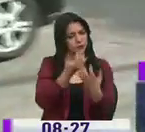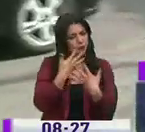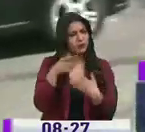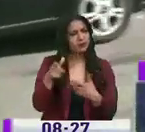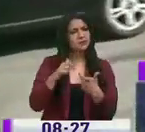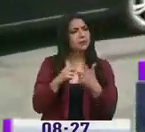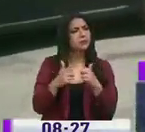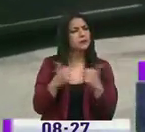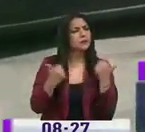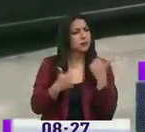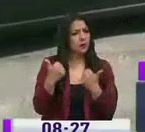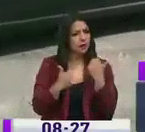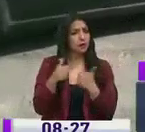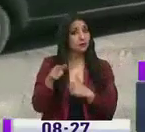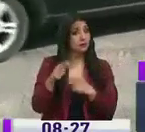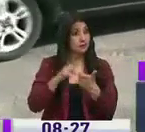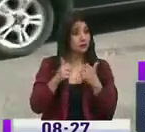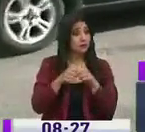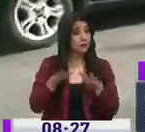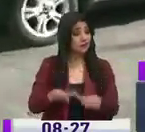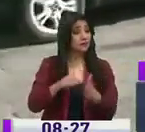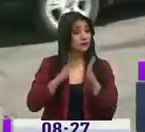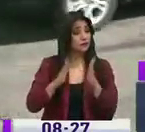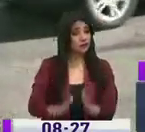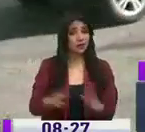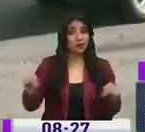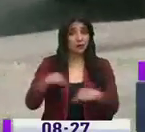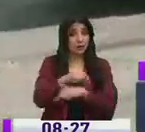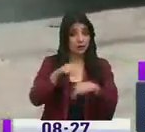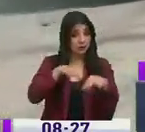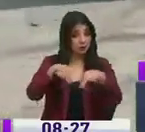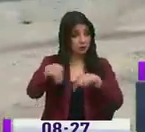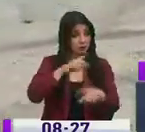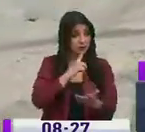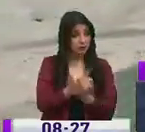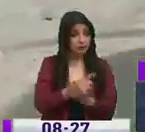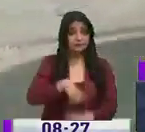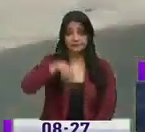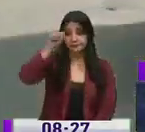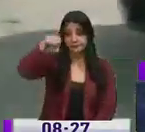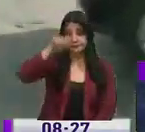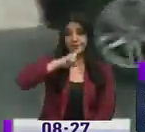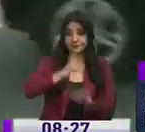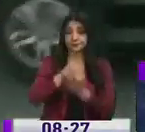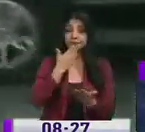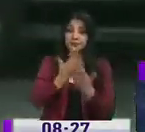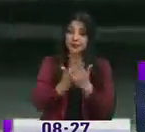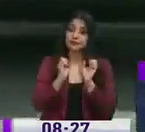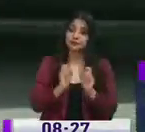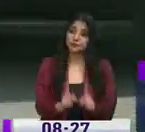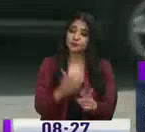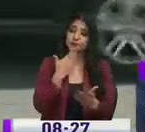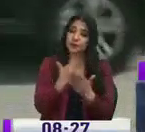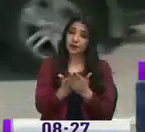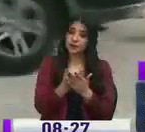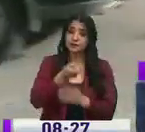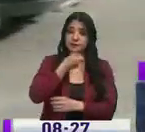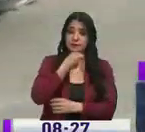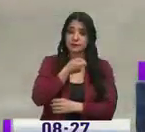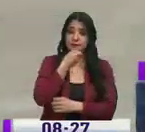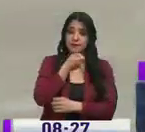entonces, ¿ustedes tienen mucho problema con los estudiantes cuando cruzan en esta intersección? Así es, gracias la oportunidad, señorita. Nosotros